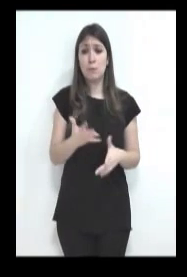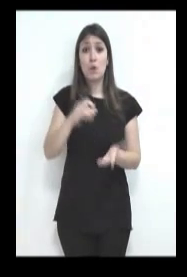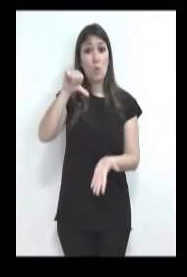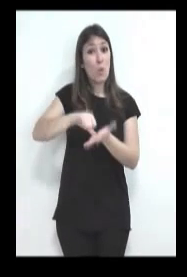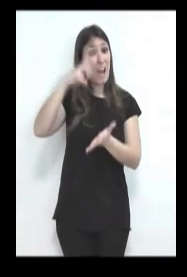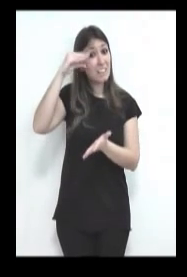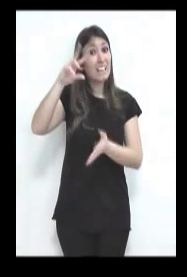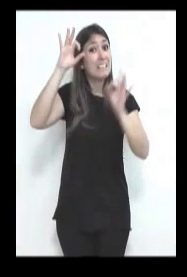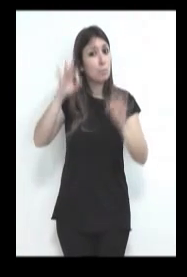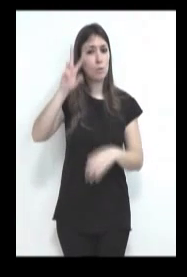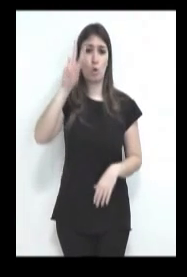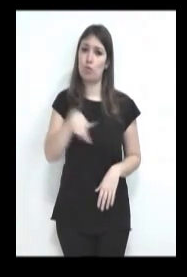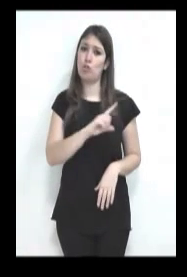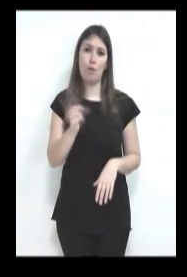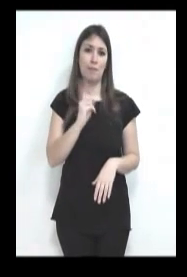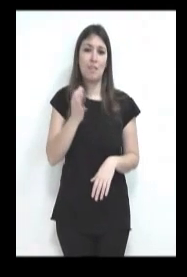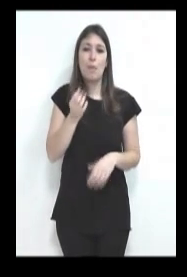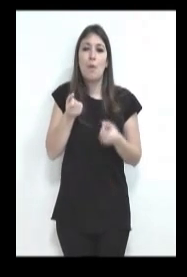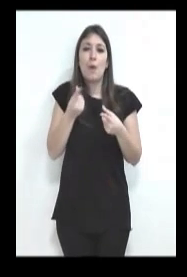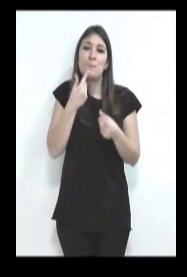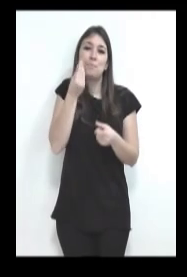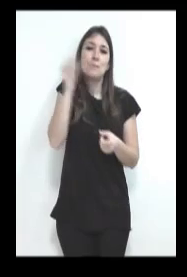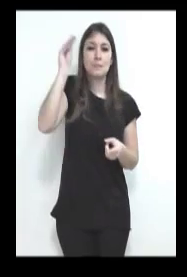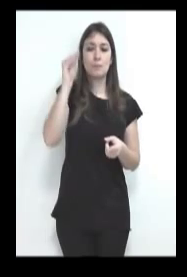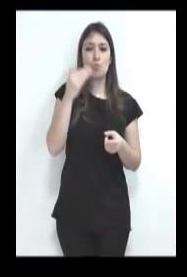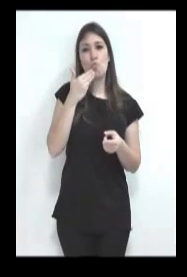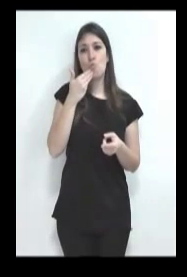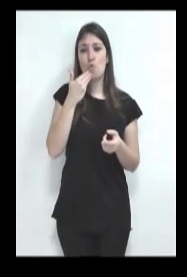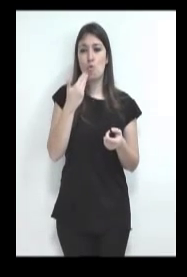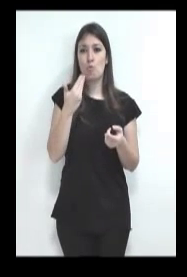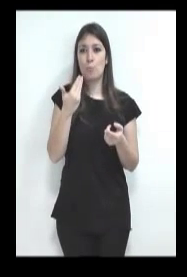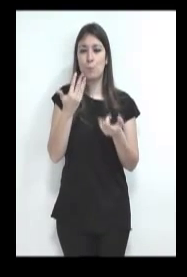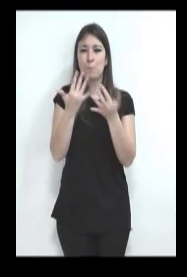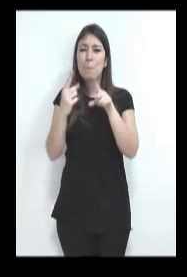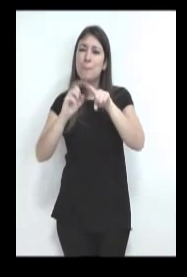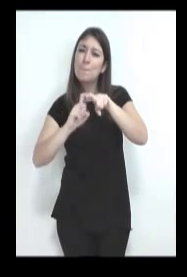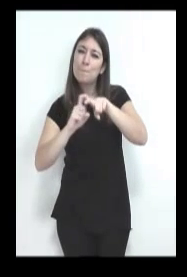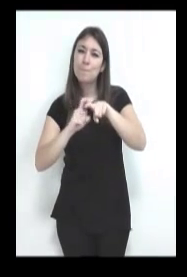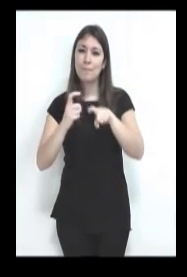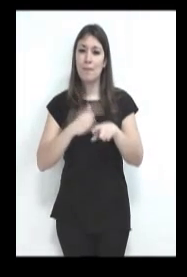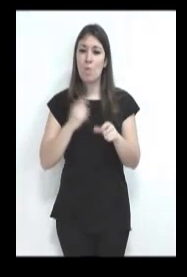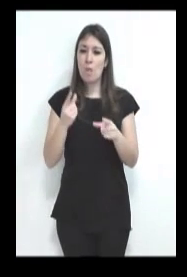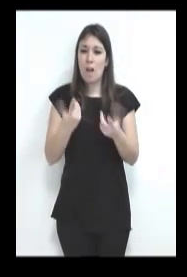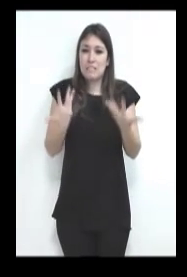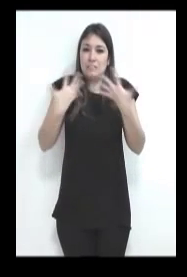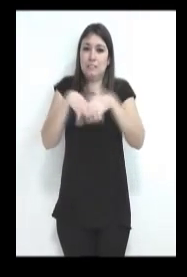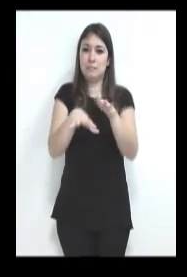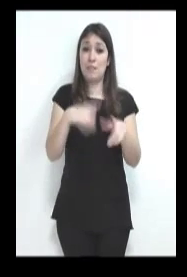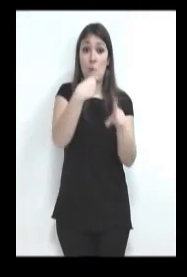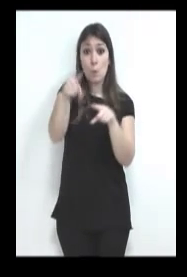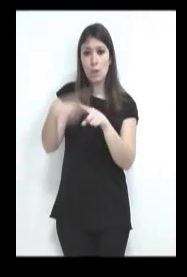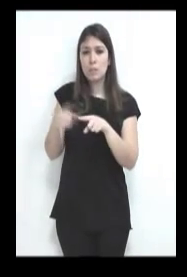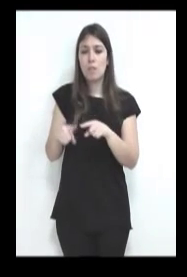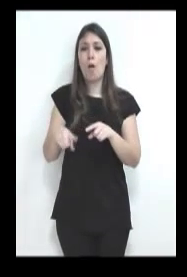inteligente si no aporta ese número o esa capacidad de integrar la diversidad.